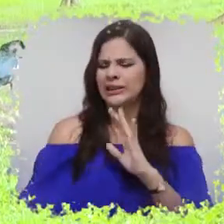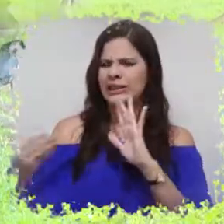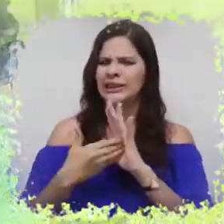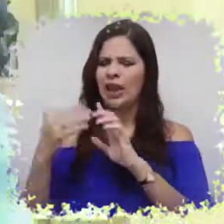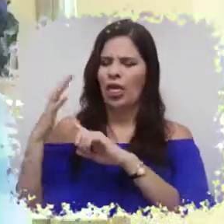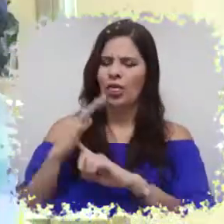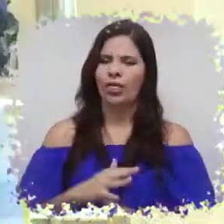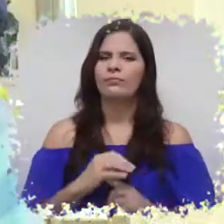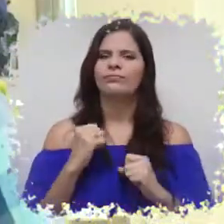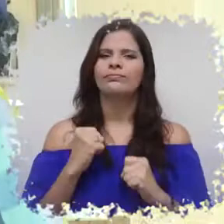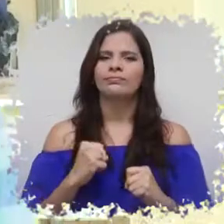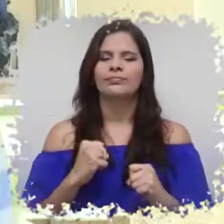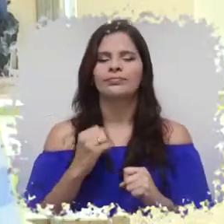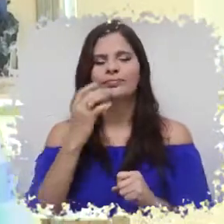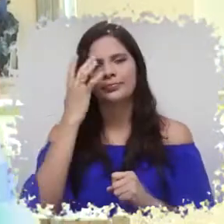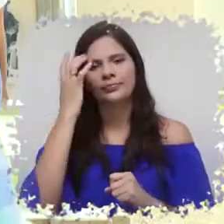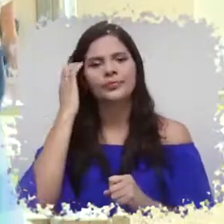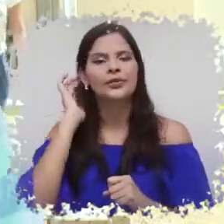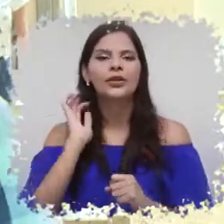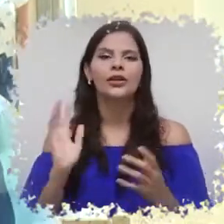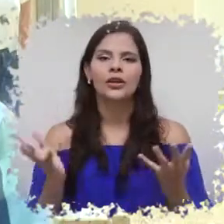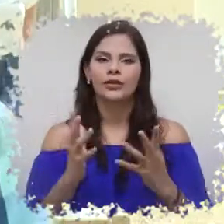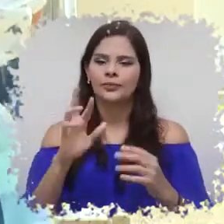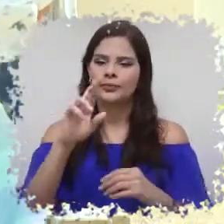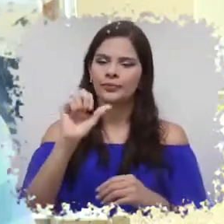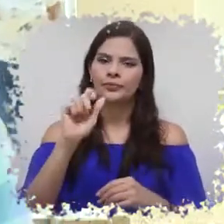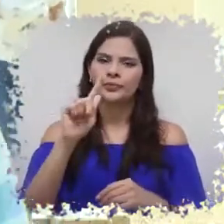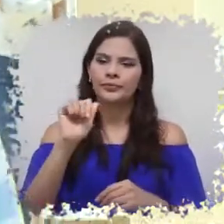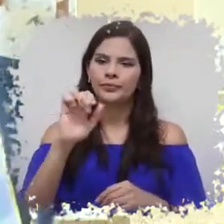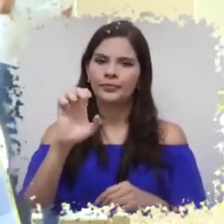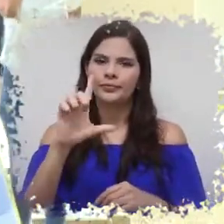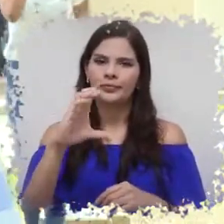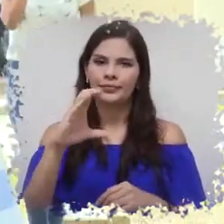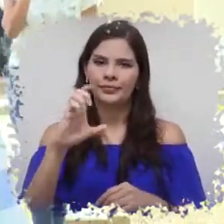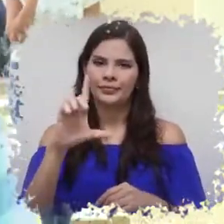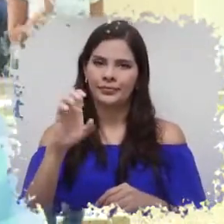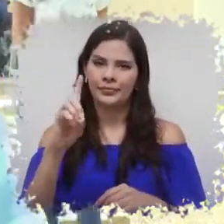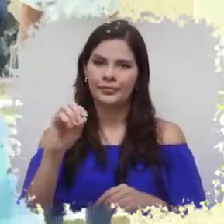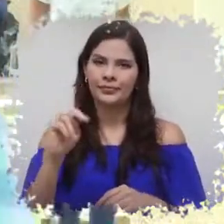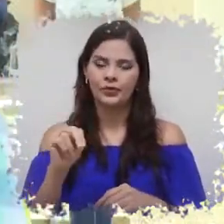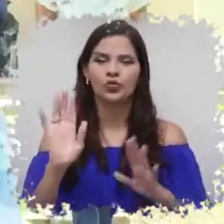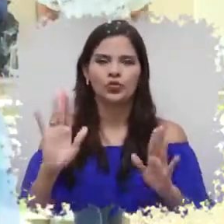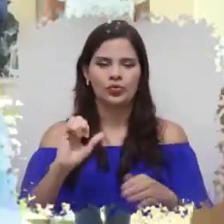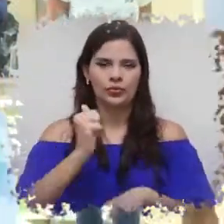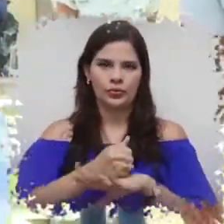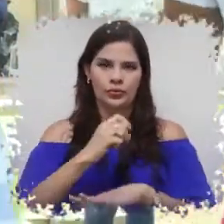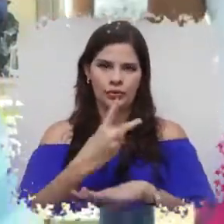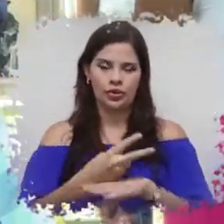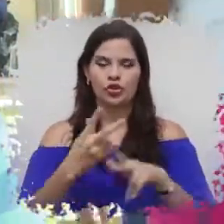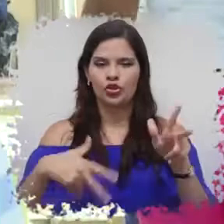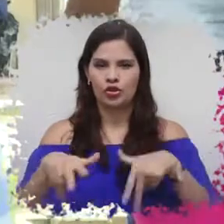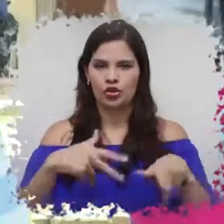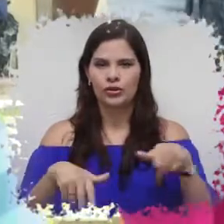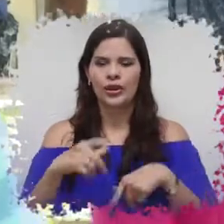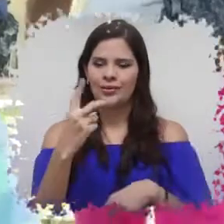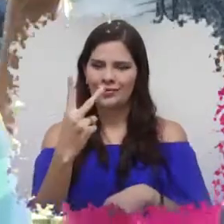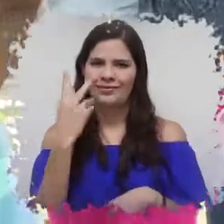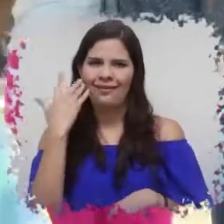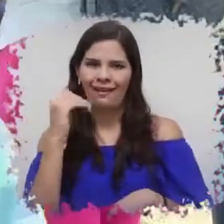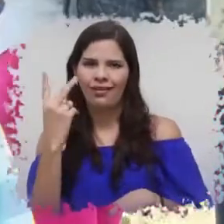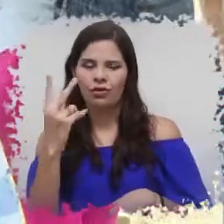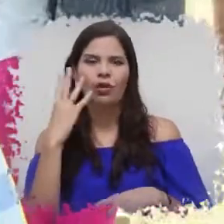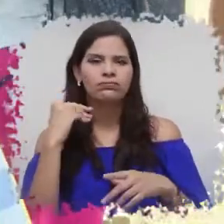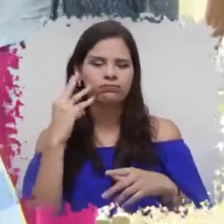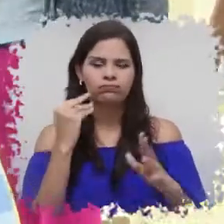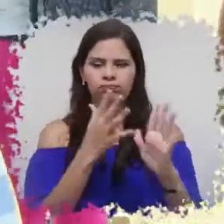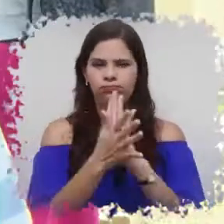género. A través de la cátedra abierta Rafael Celedón de la Vicerrectoría de Extensión y Proyección Social, dos expertas disertaron sobre los obstáculos